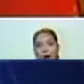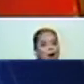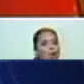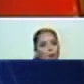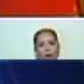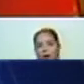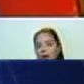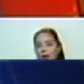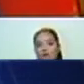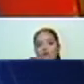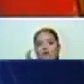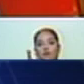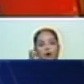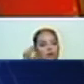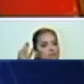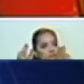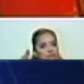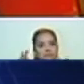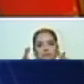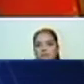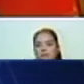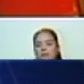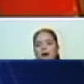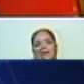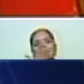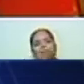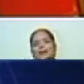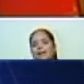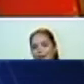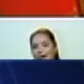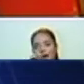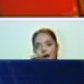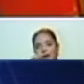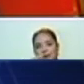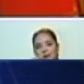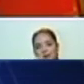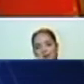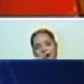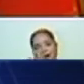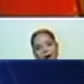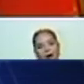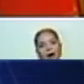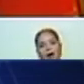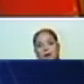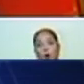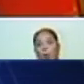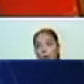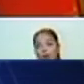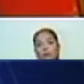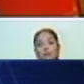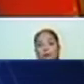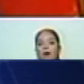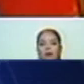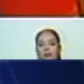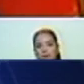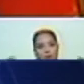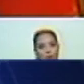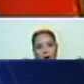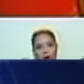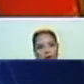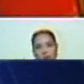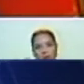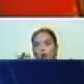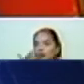foro, pero el foro natural es ante nuestros hermanos de América Latina y el Caribe, y allí podremos dar el debate, no solo